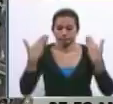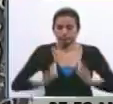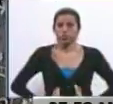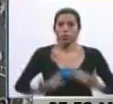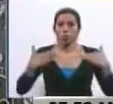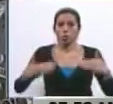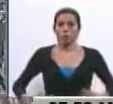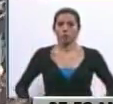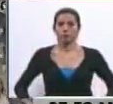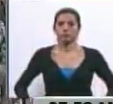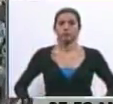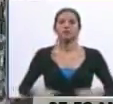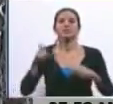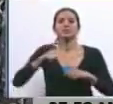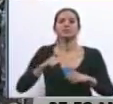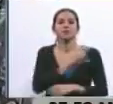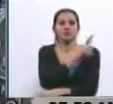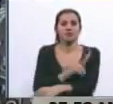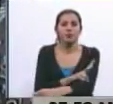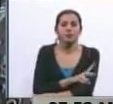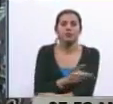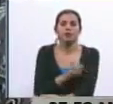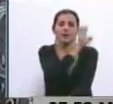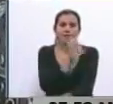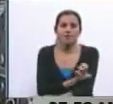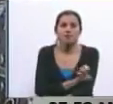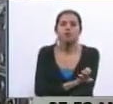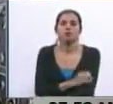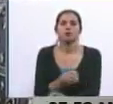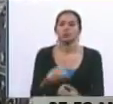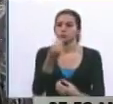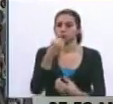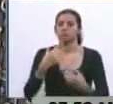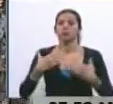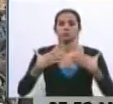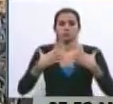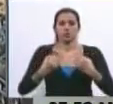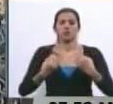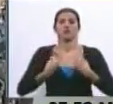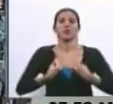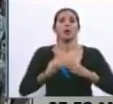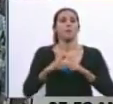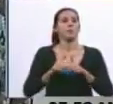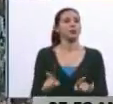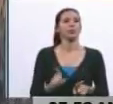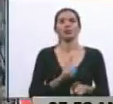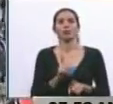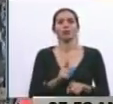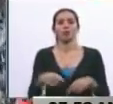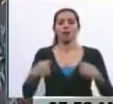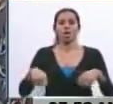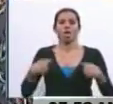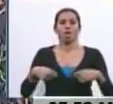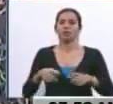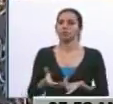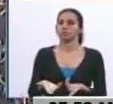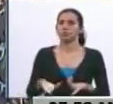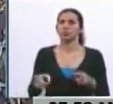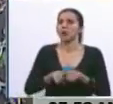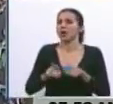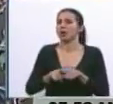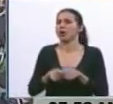un sumo de nutrientes para tener una vida saludable, pero no tener una vida como